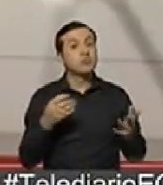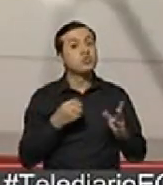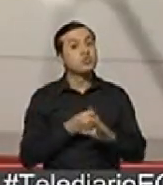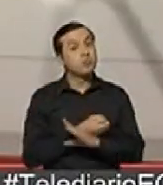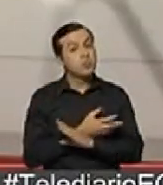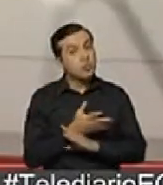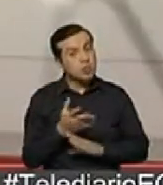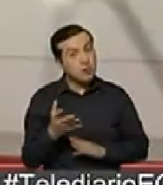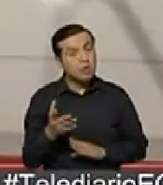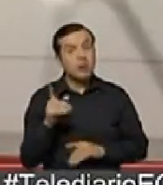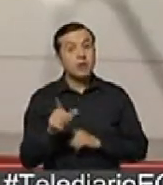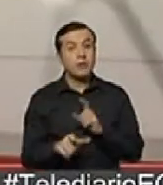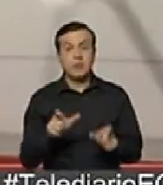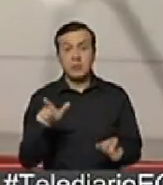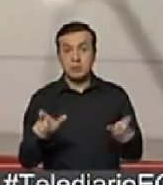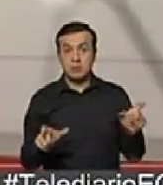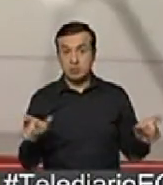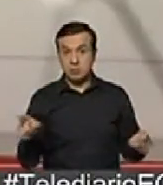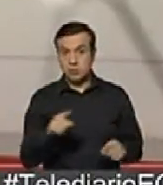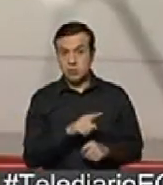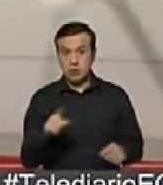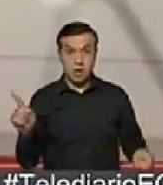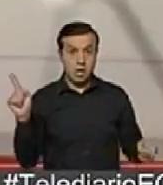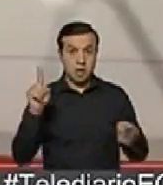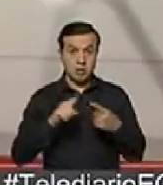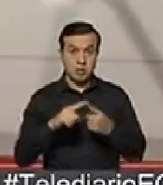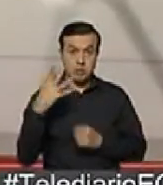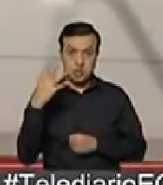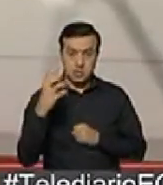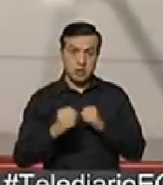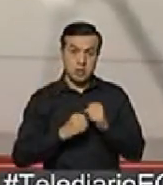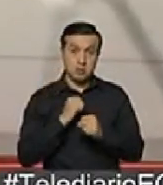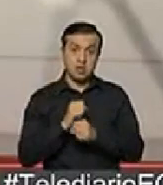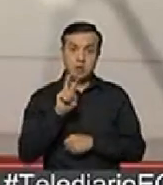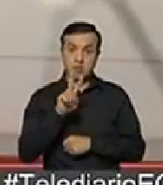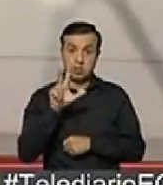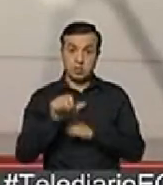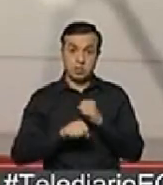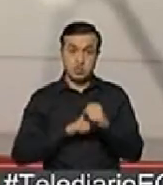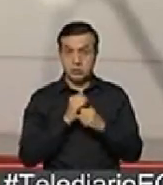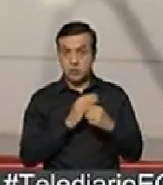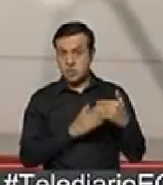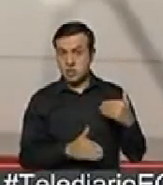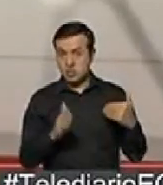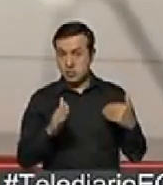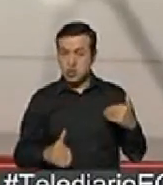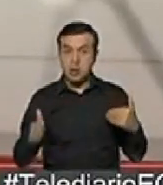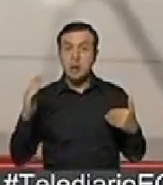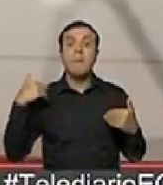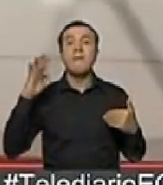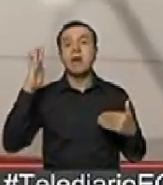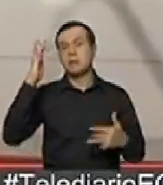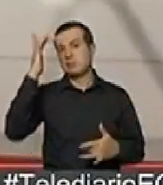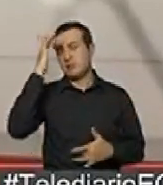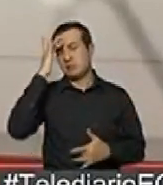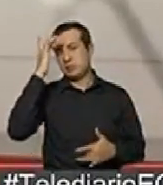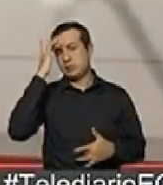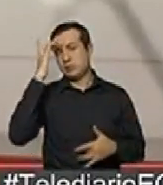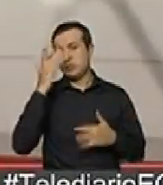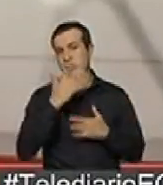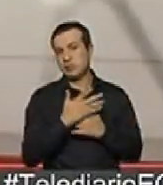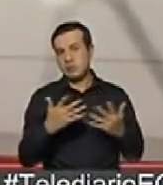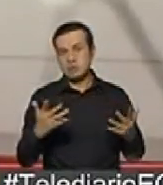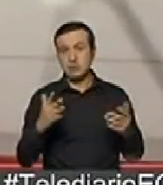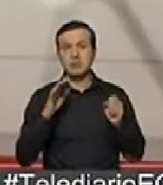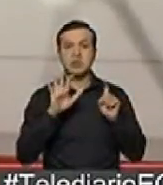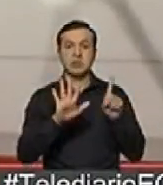recomienda a personas hasta 15 años, hasta 23 años, donde es mayor la prevalencia. Y tiene